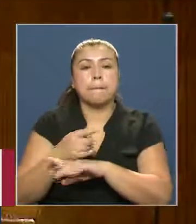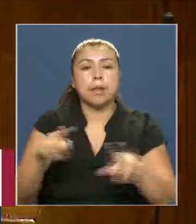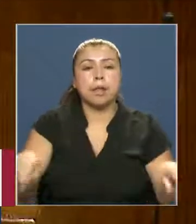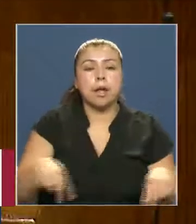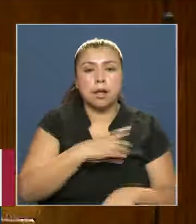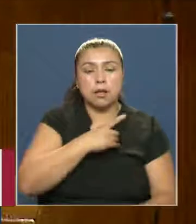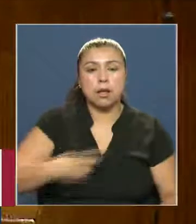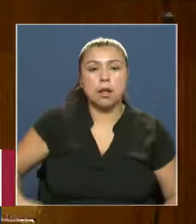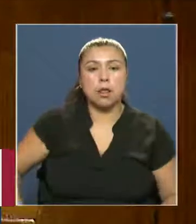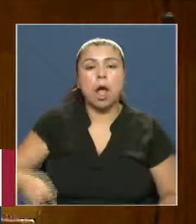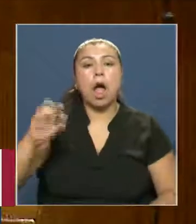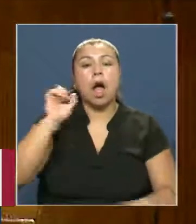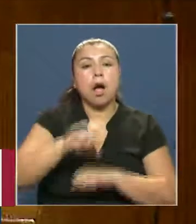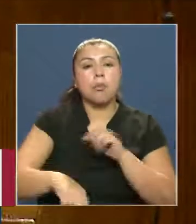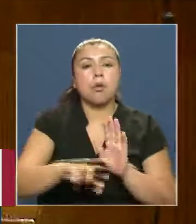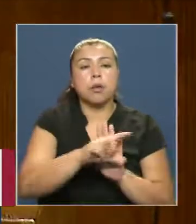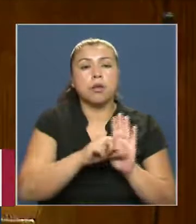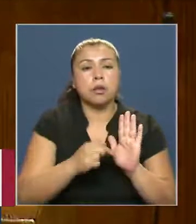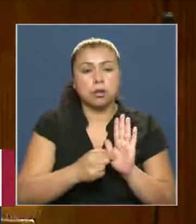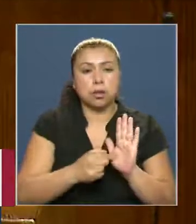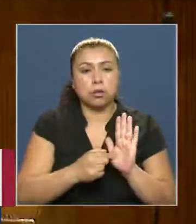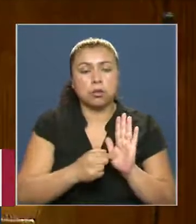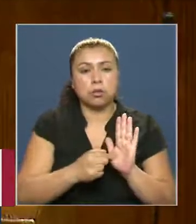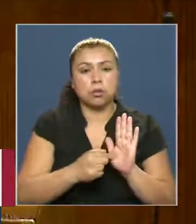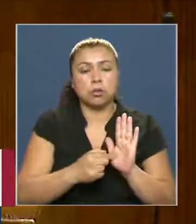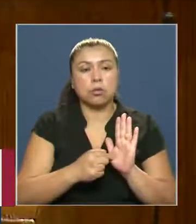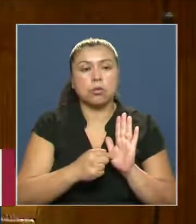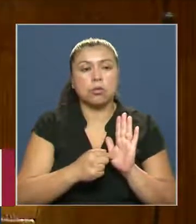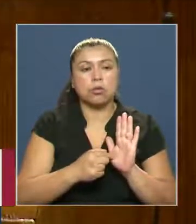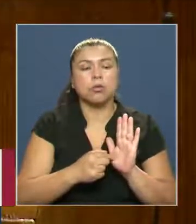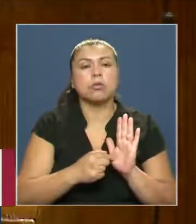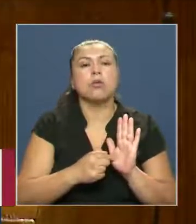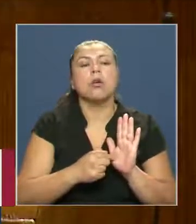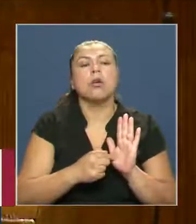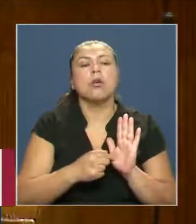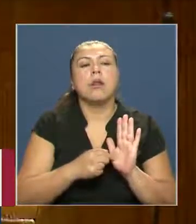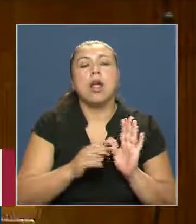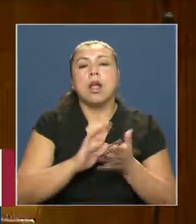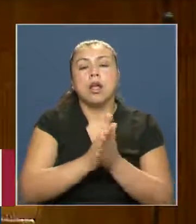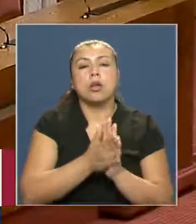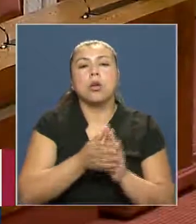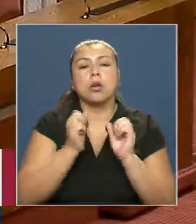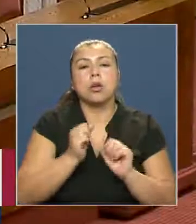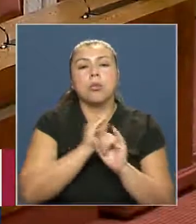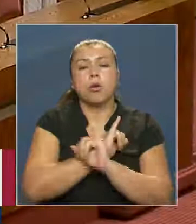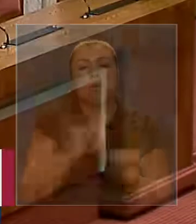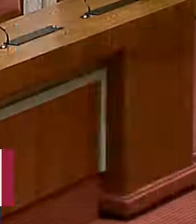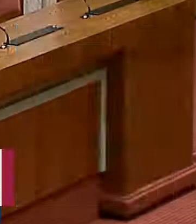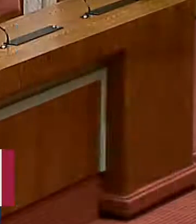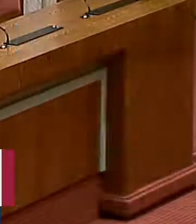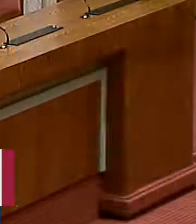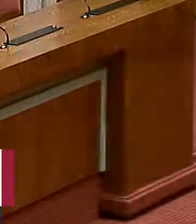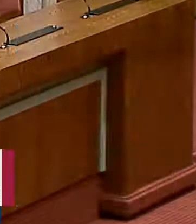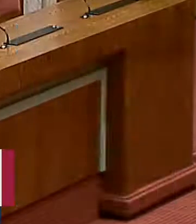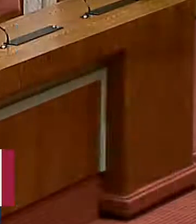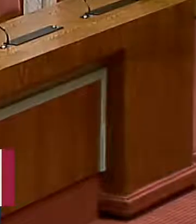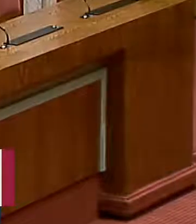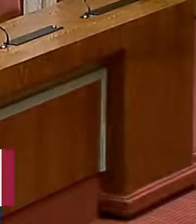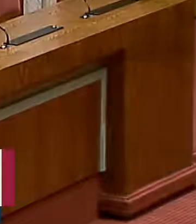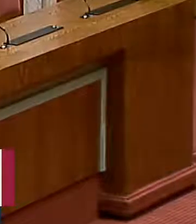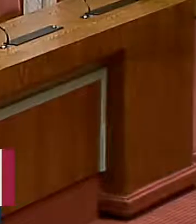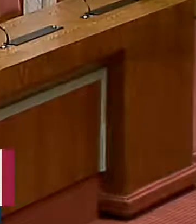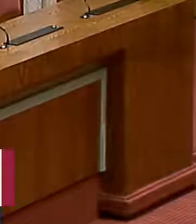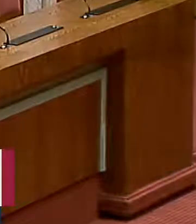de ley propuesto en el presente informe. Es todo cuanto puedo informar a usted. Muchas gracias, diputado